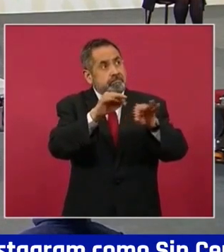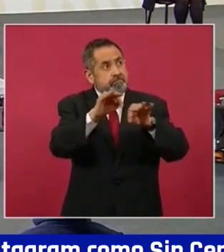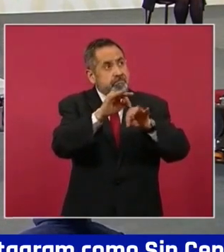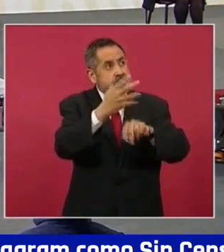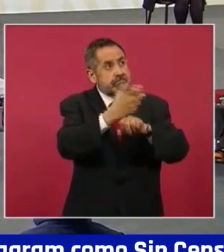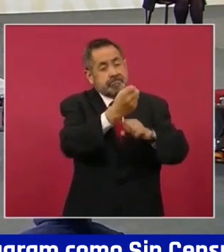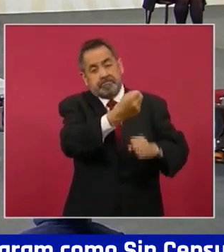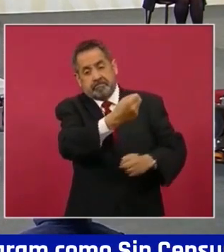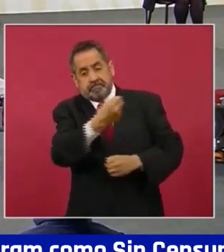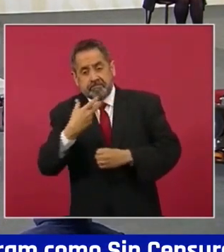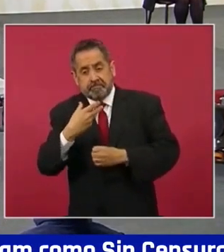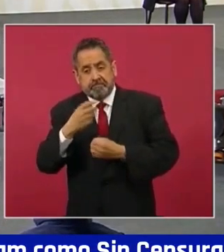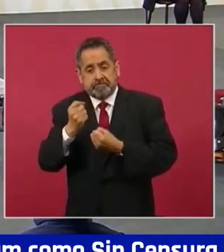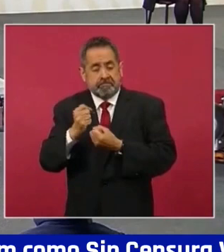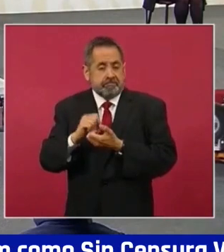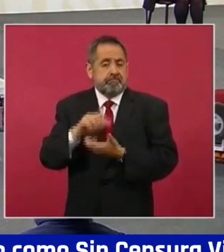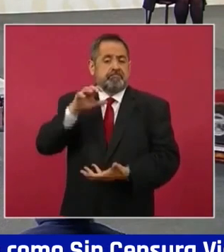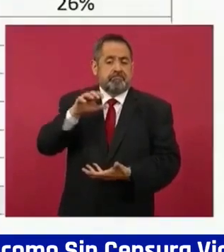Este es el dato